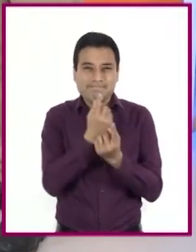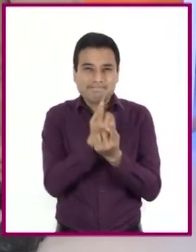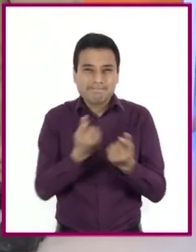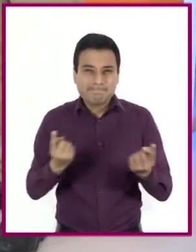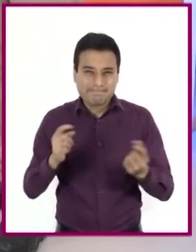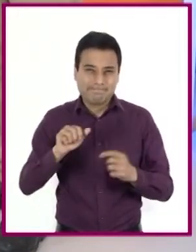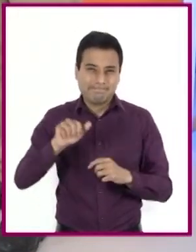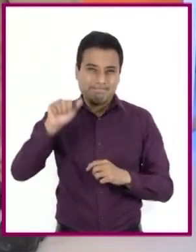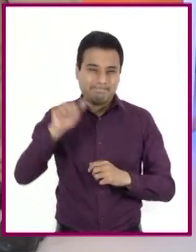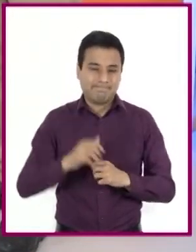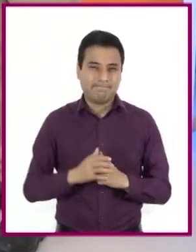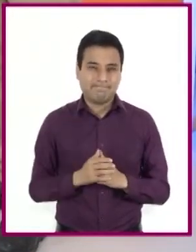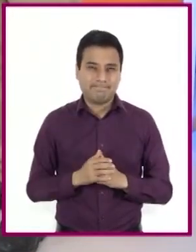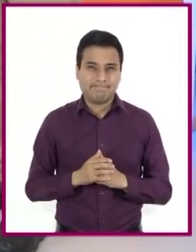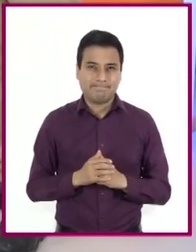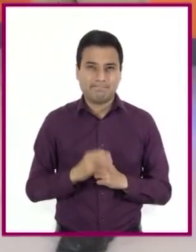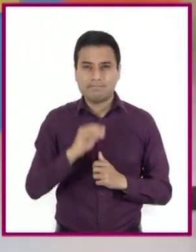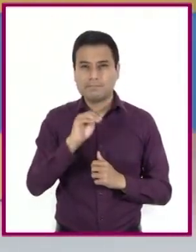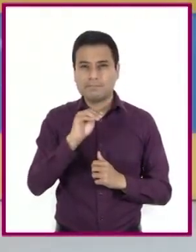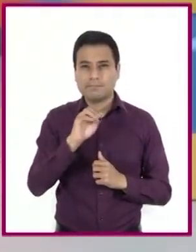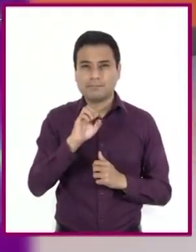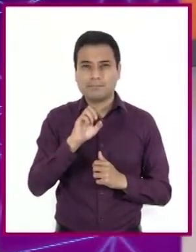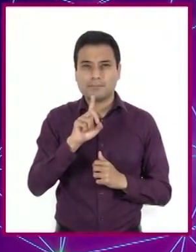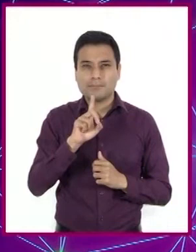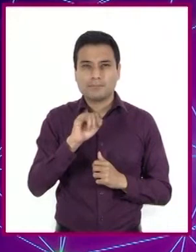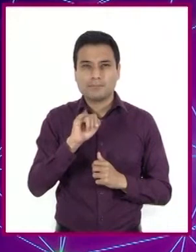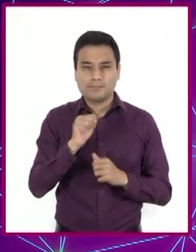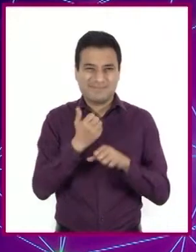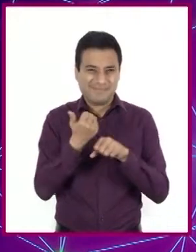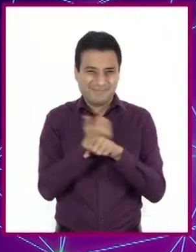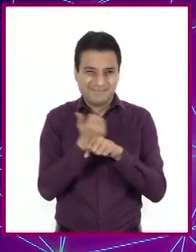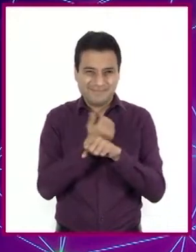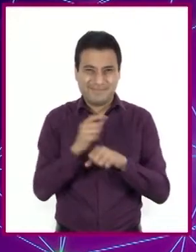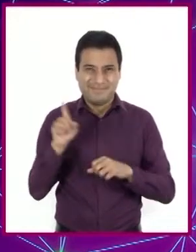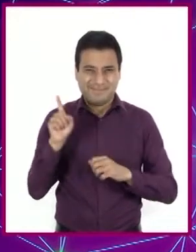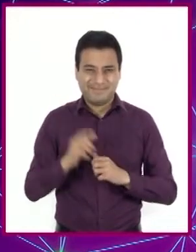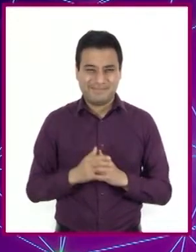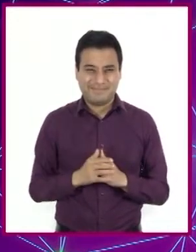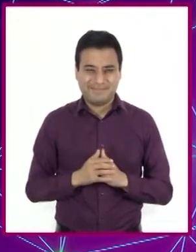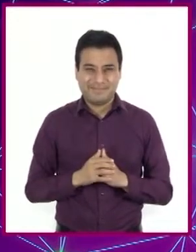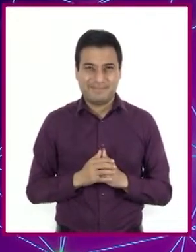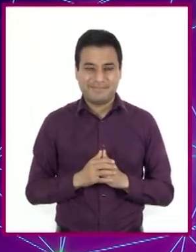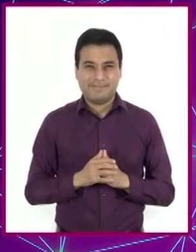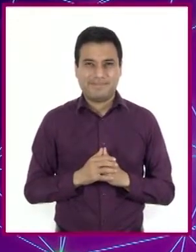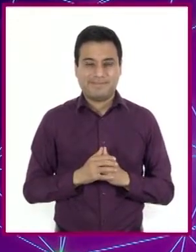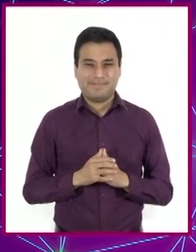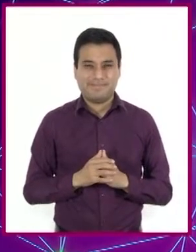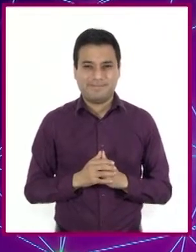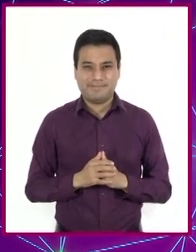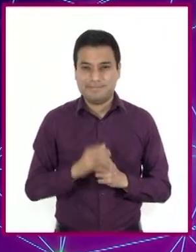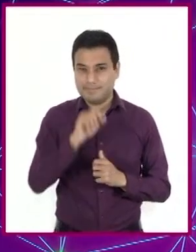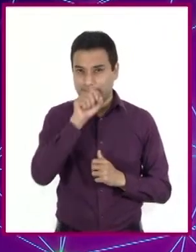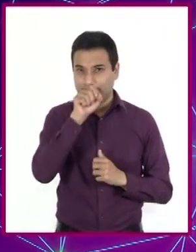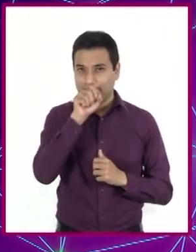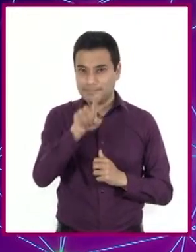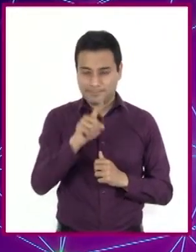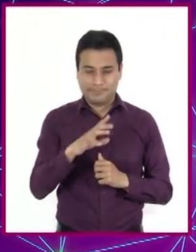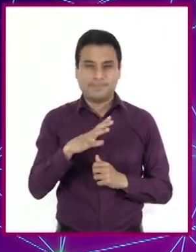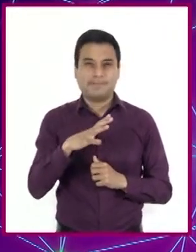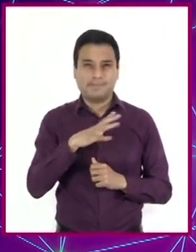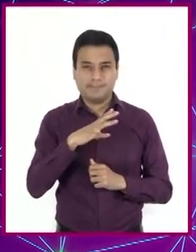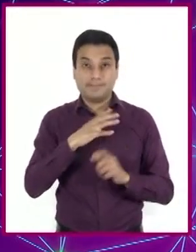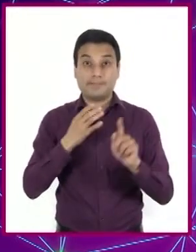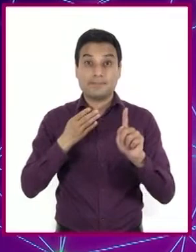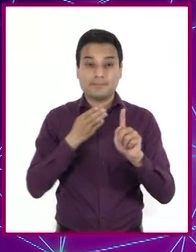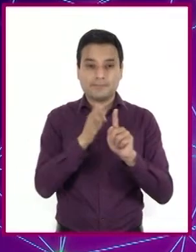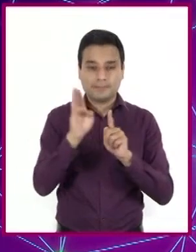infantil, la media aritmética en color amarillo, y desde ella se marca la distancia de la desviación